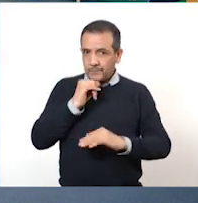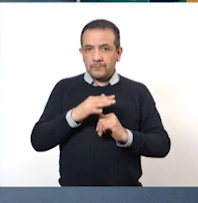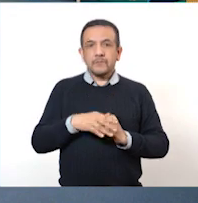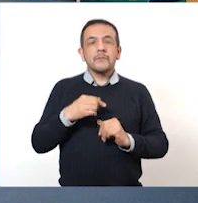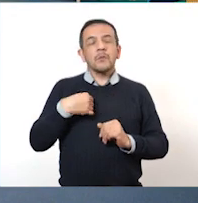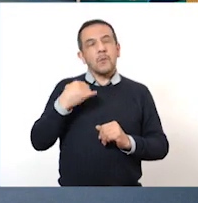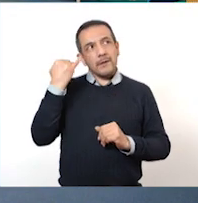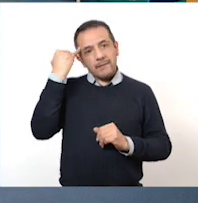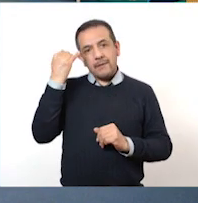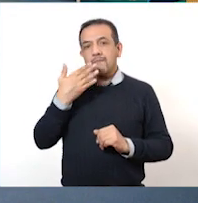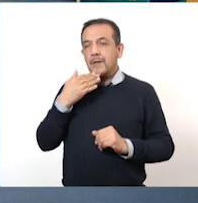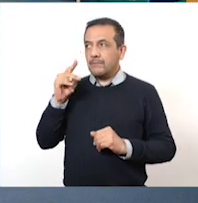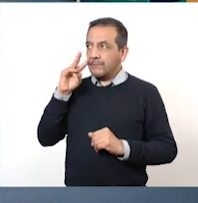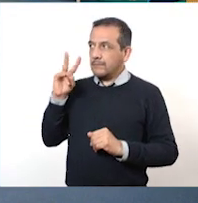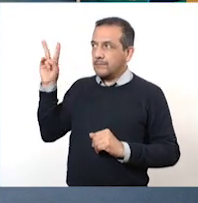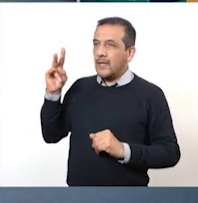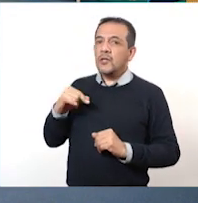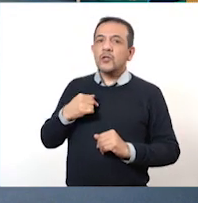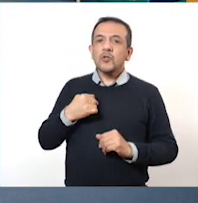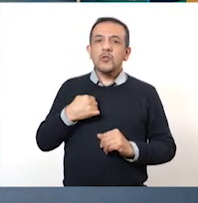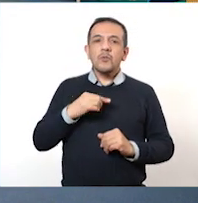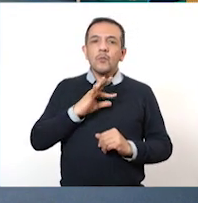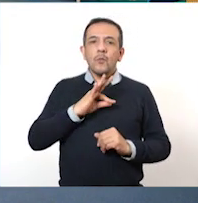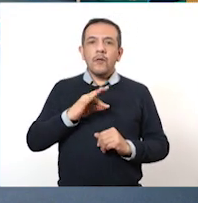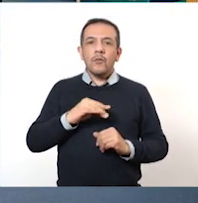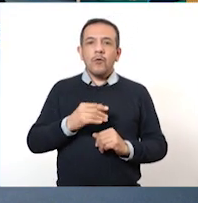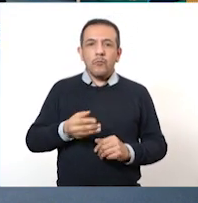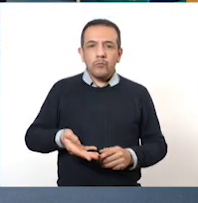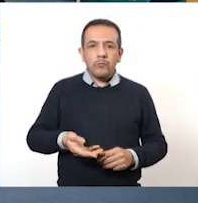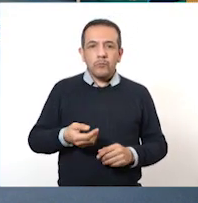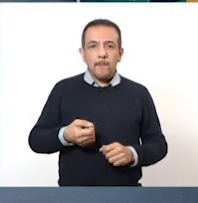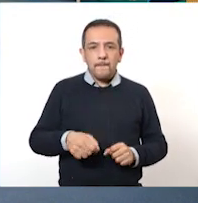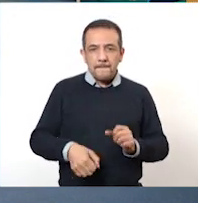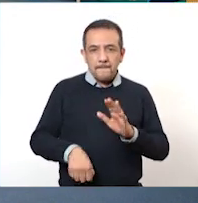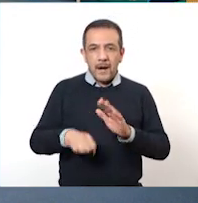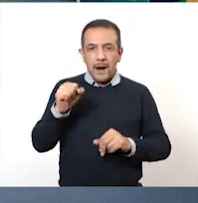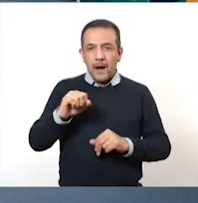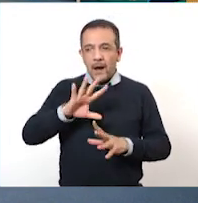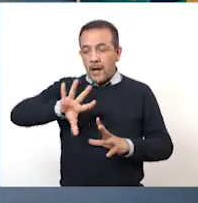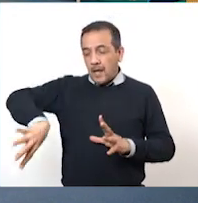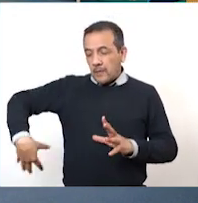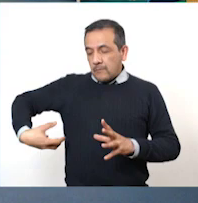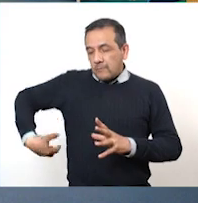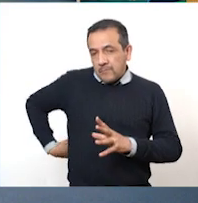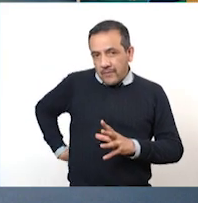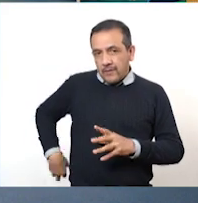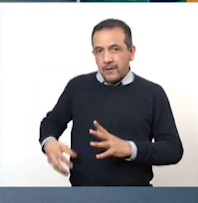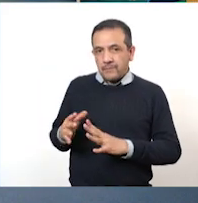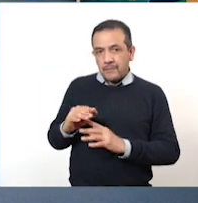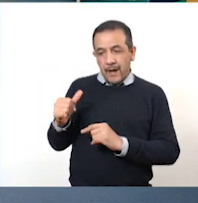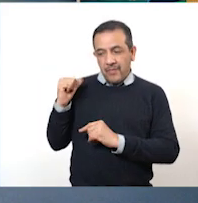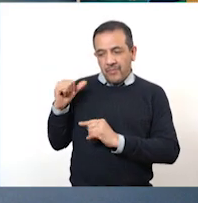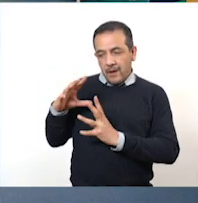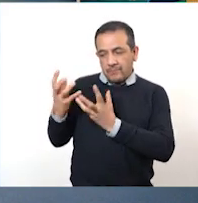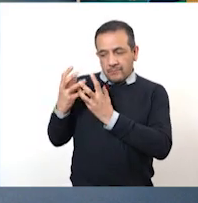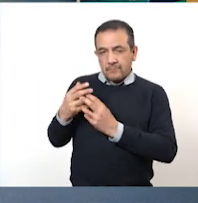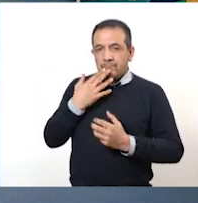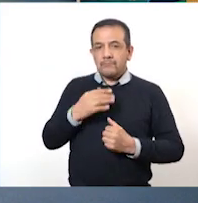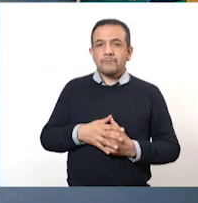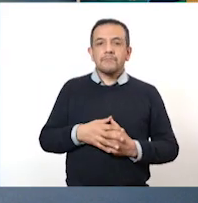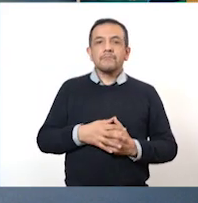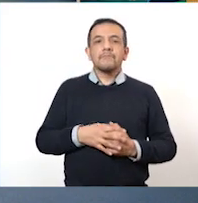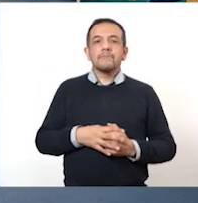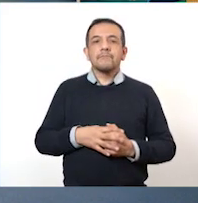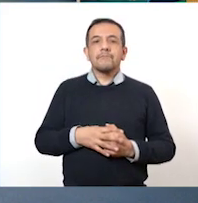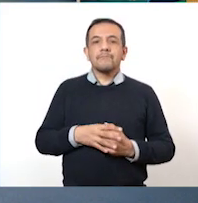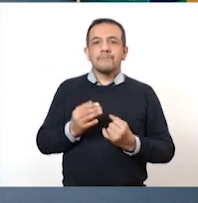Golpearla, colocarme, ¿sí? Y sujetarla por la parte de atrás. Bueno, no, tiene bien, que ir bien. Más hacia arriba.